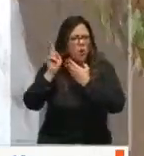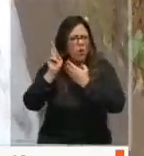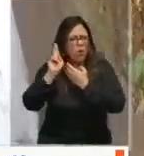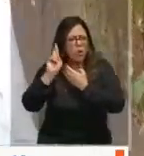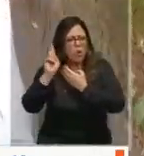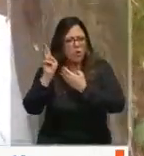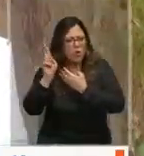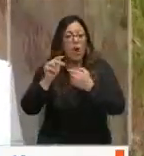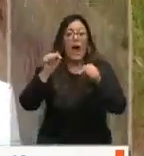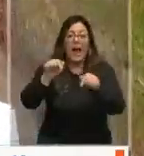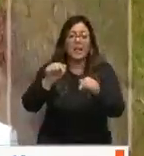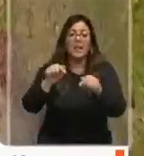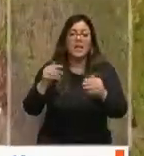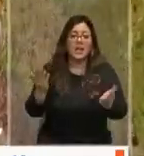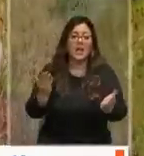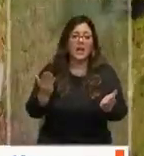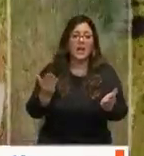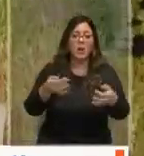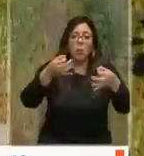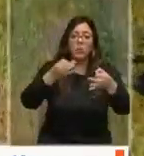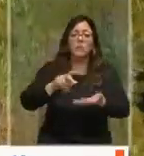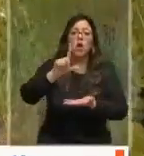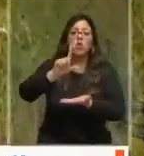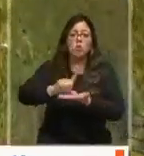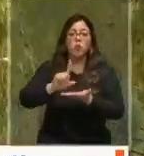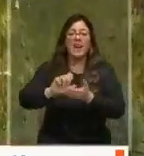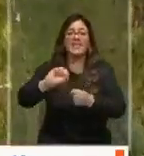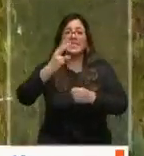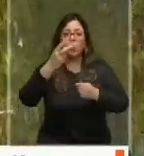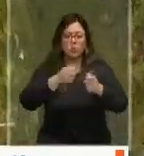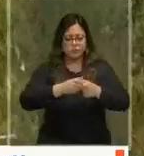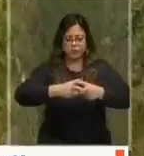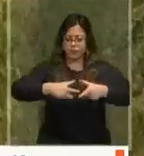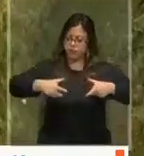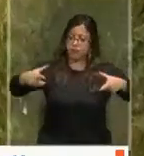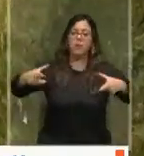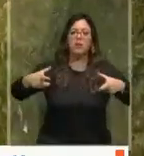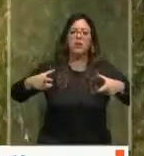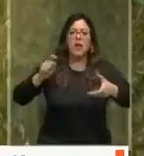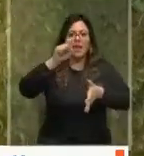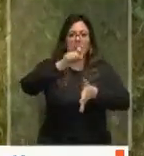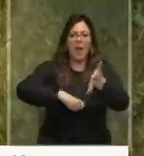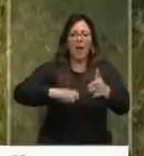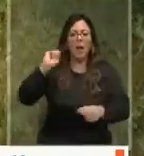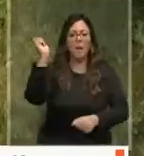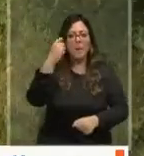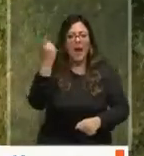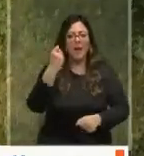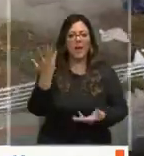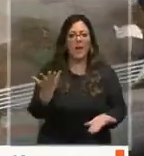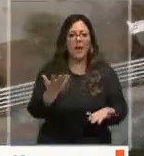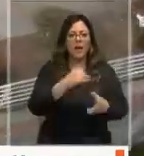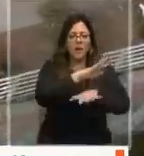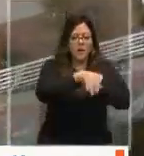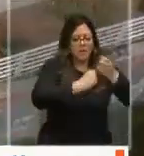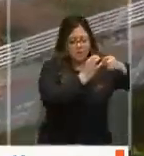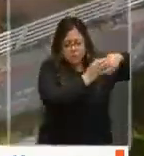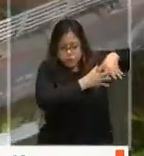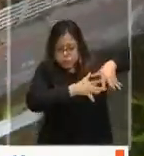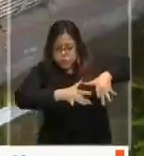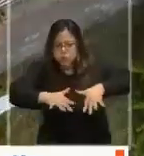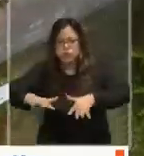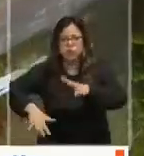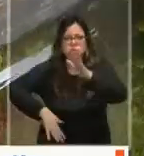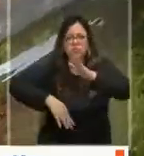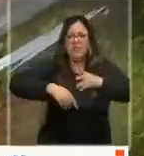En esta oportunidad fue en uno de los puntos del segundo socavón registrado en septiembre. Se trata de un desprendimiento que se llevó